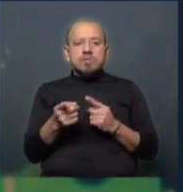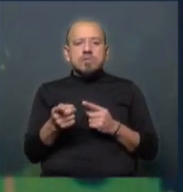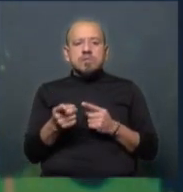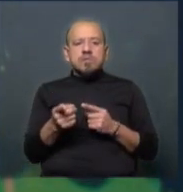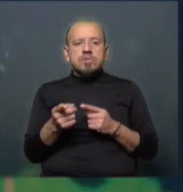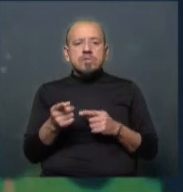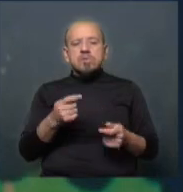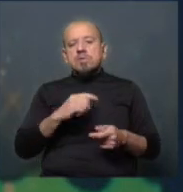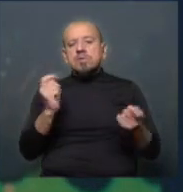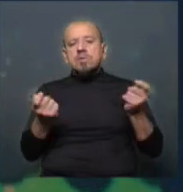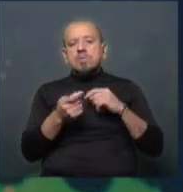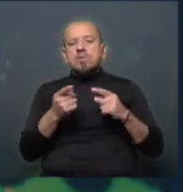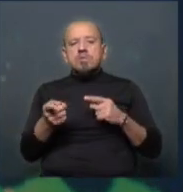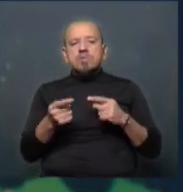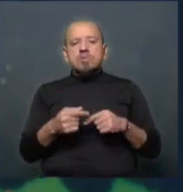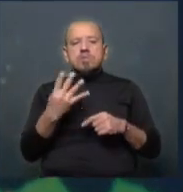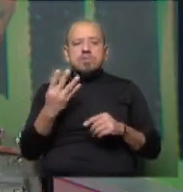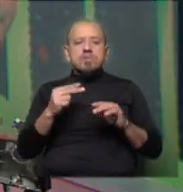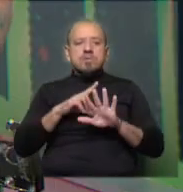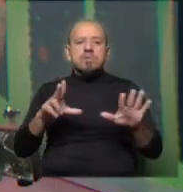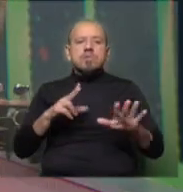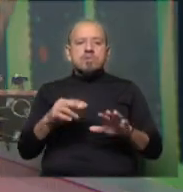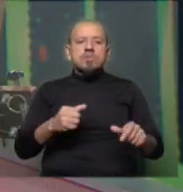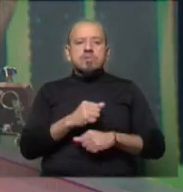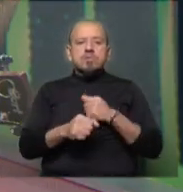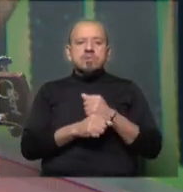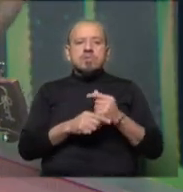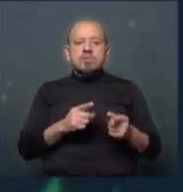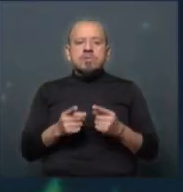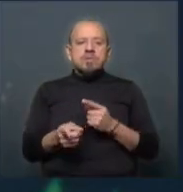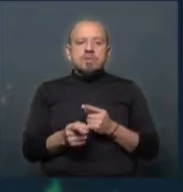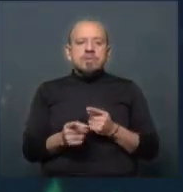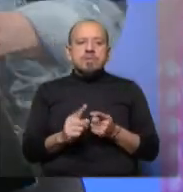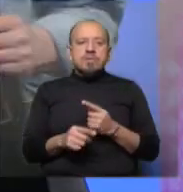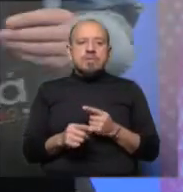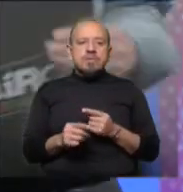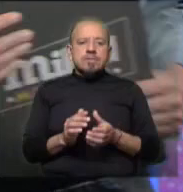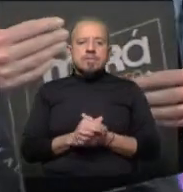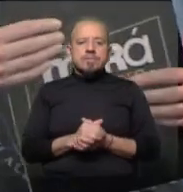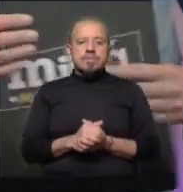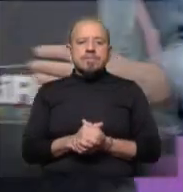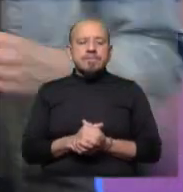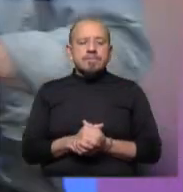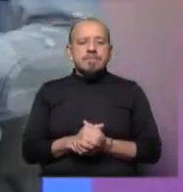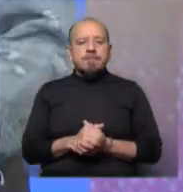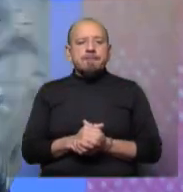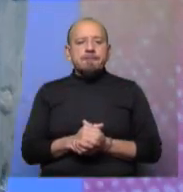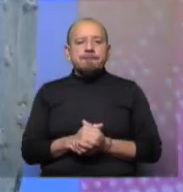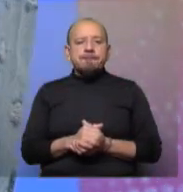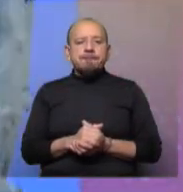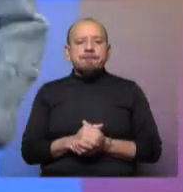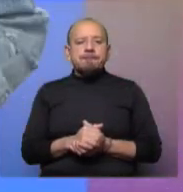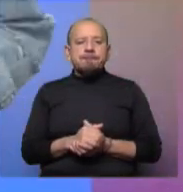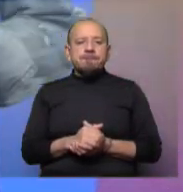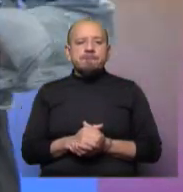también. Ya tengo 48 años, me cuesta ponerme pantalón de cuero, se me pegan las piernas. Mirá, increíble.